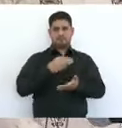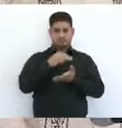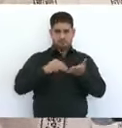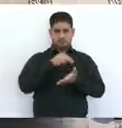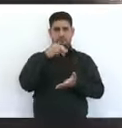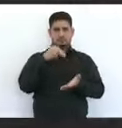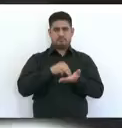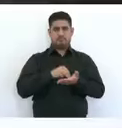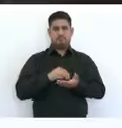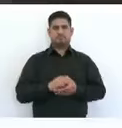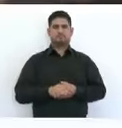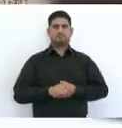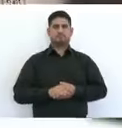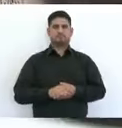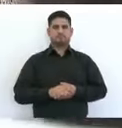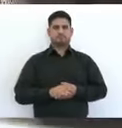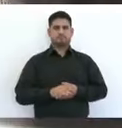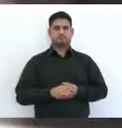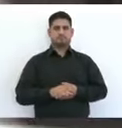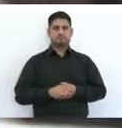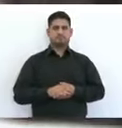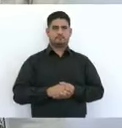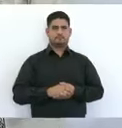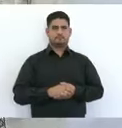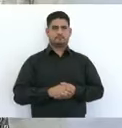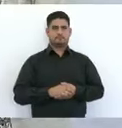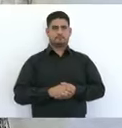presidentes municipales.